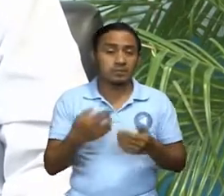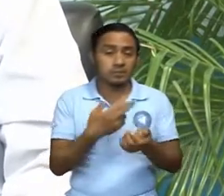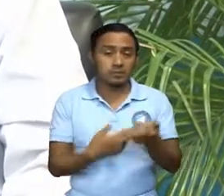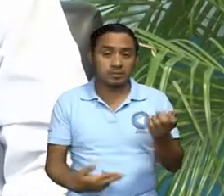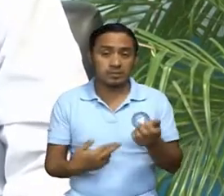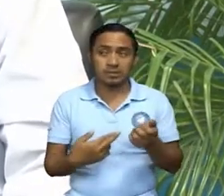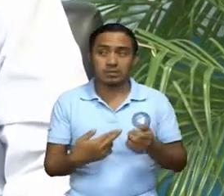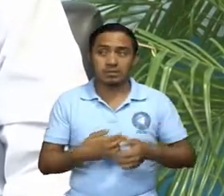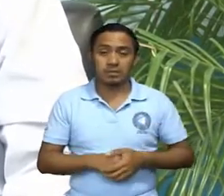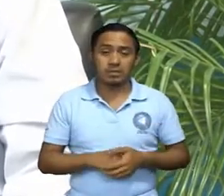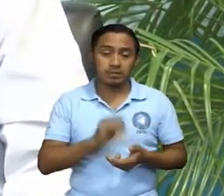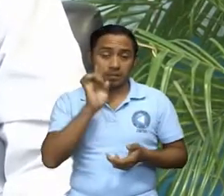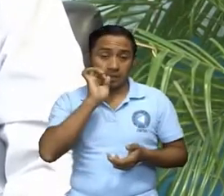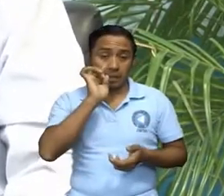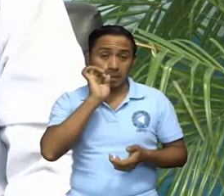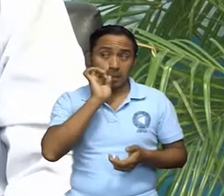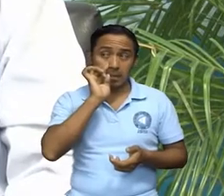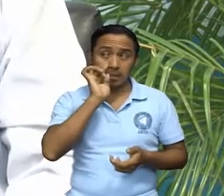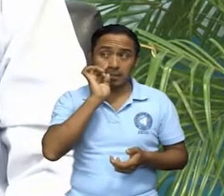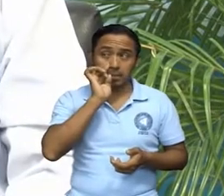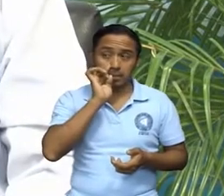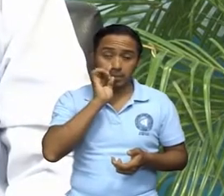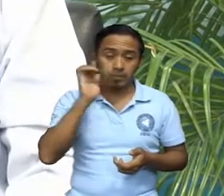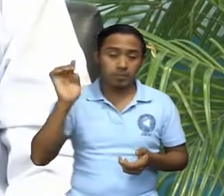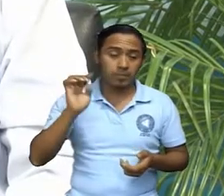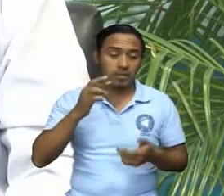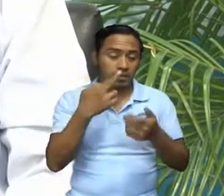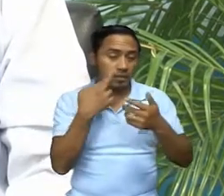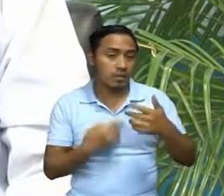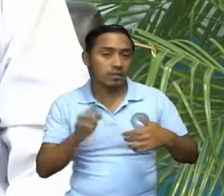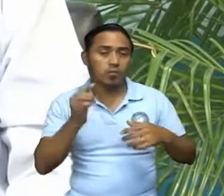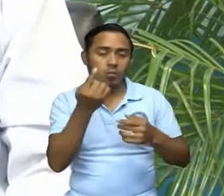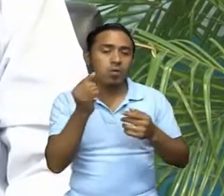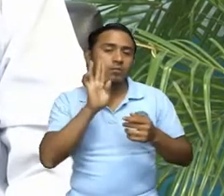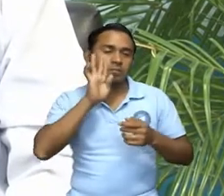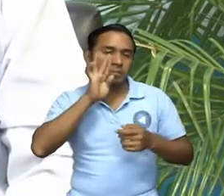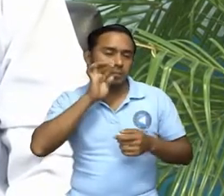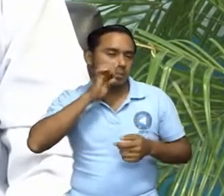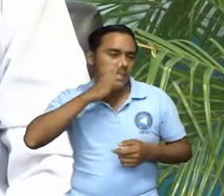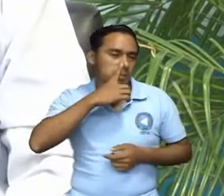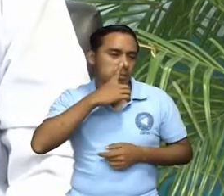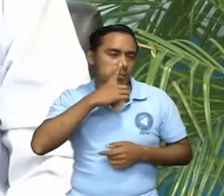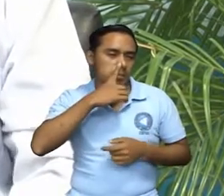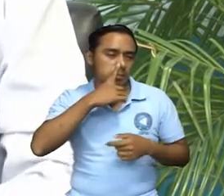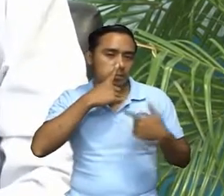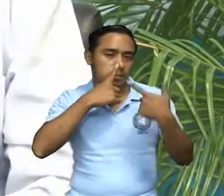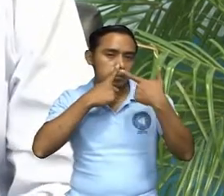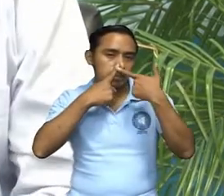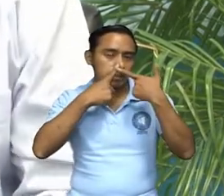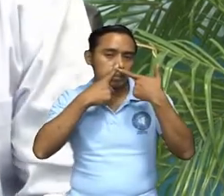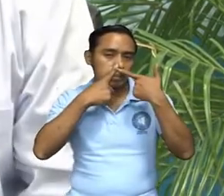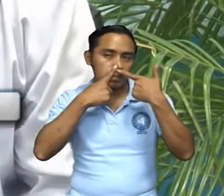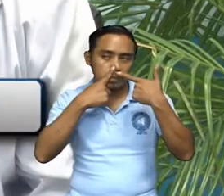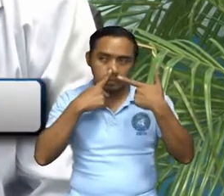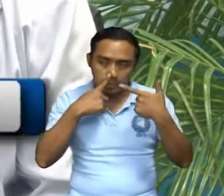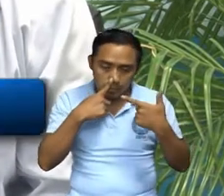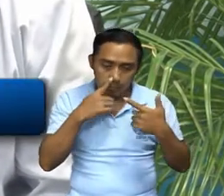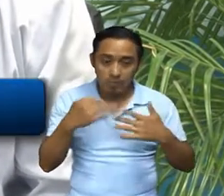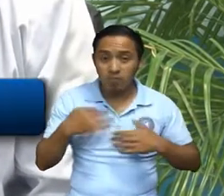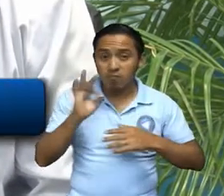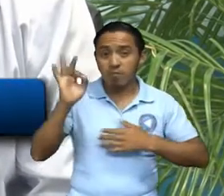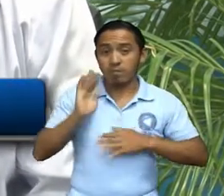la fosa derecha, lo que hay que hacer es mantener presionada, ¿ya? Lo mantienes presionado y te haces hacia